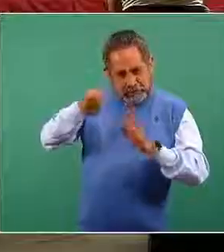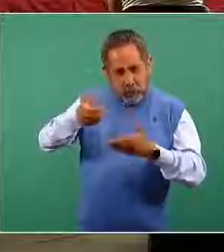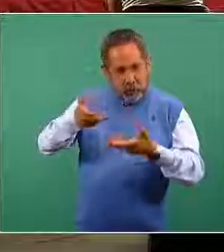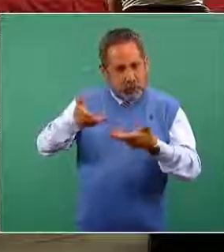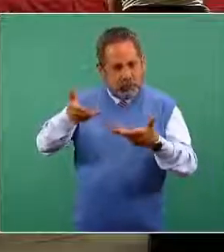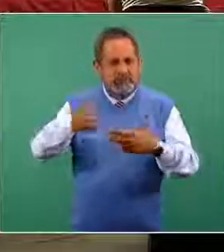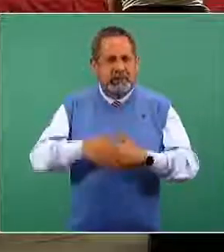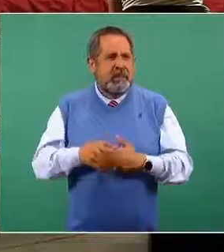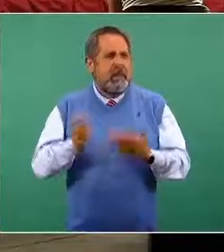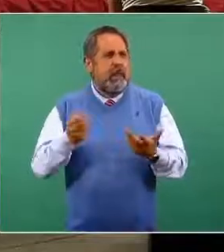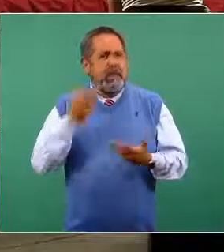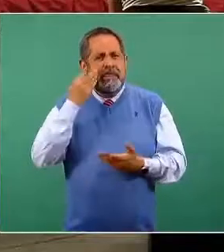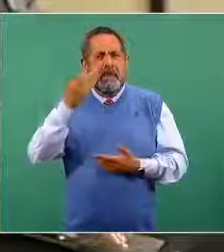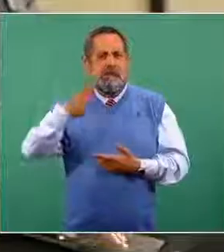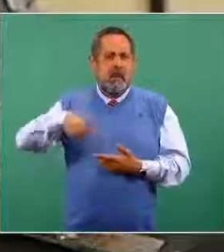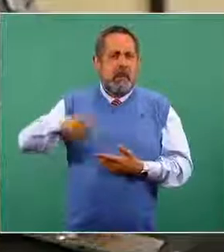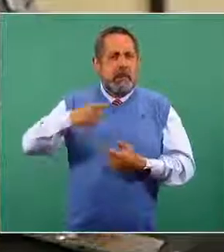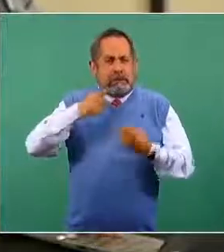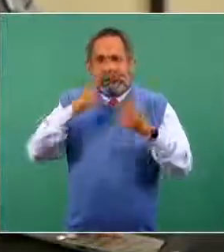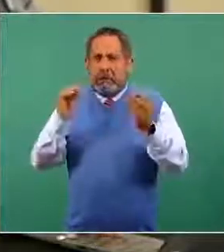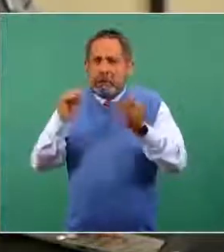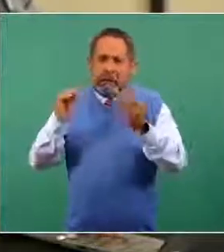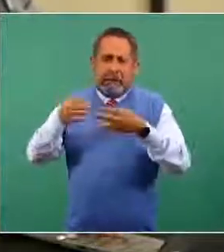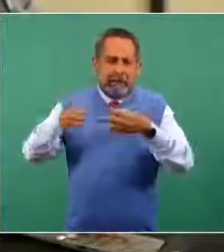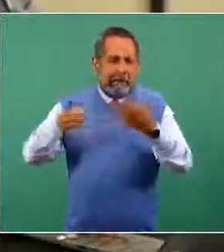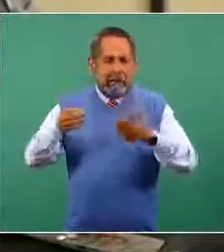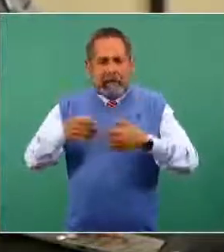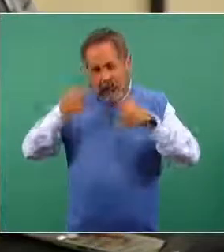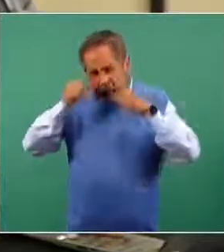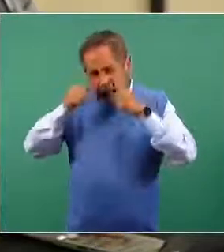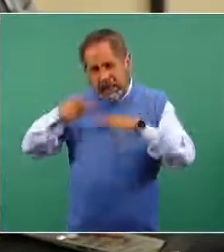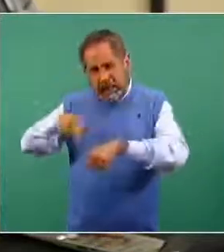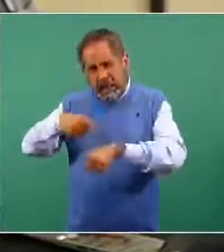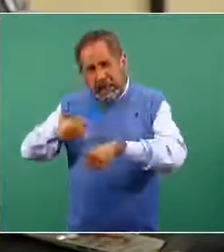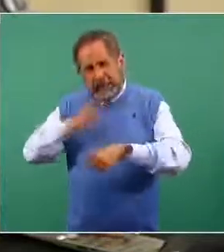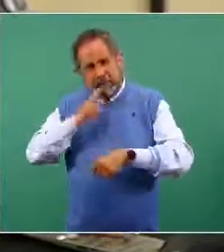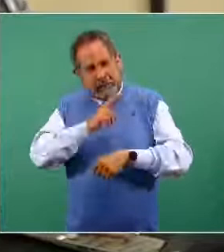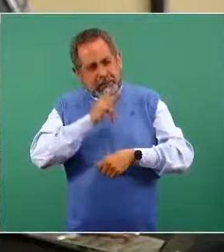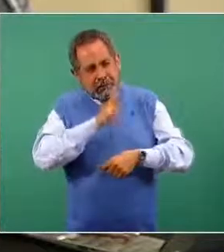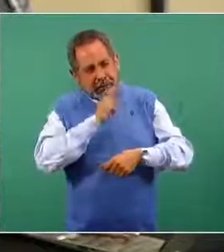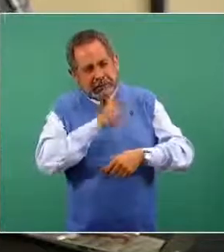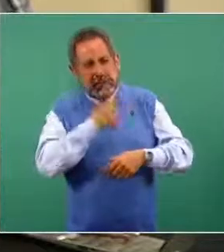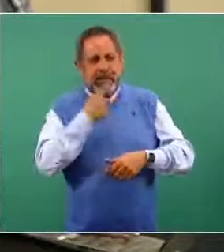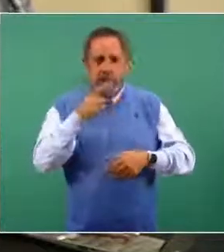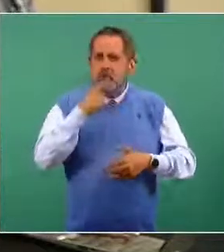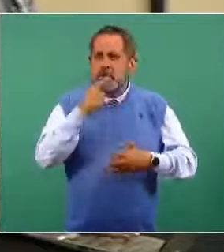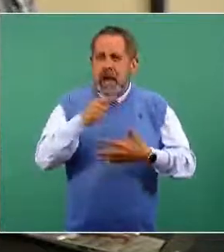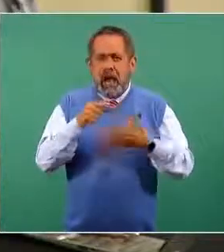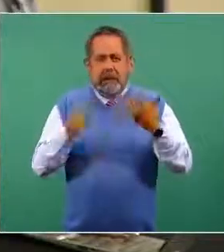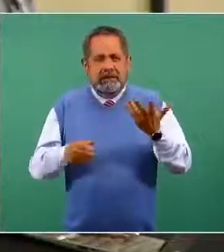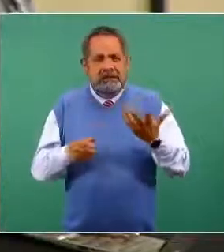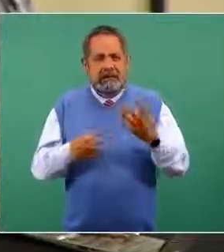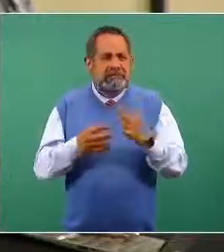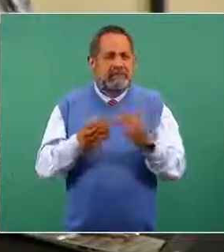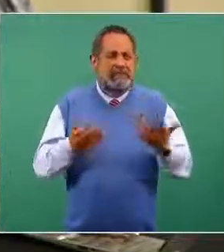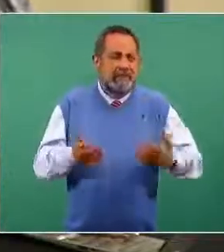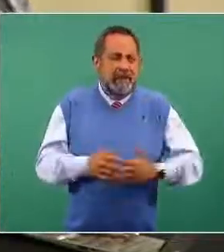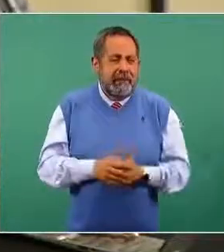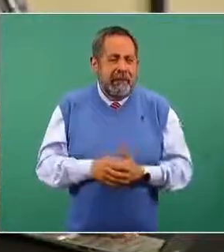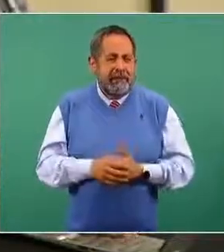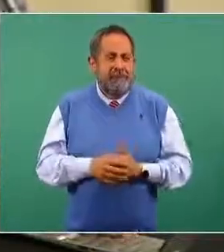esto, ¿cuánto tiempo se está perdiendo? O sea, ¿cuántas horas hombres se destinan precisamente a responder todas estas denuncias, todas estas demandas?